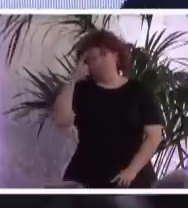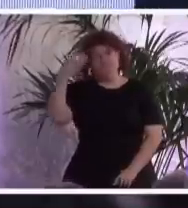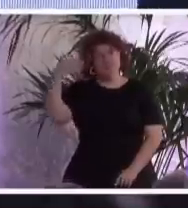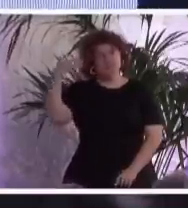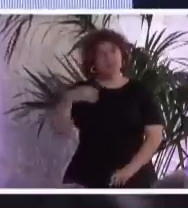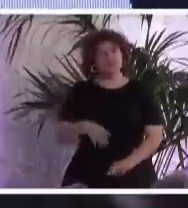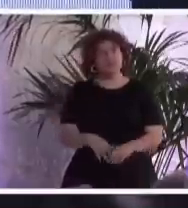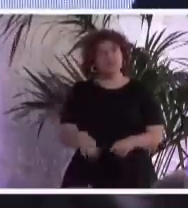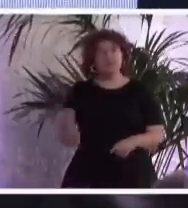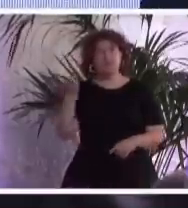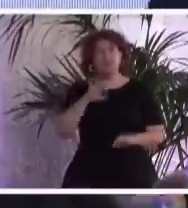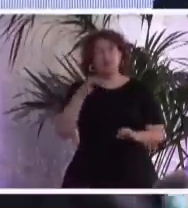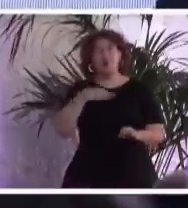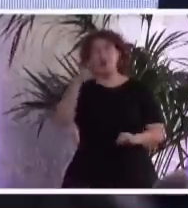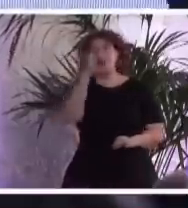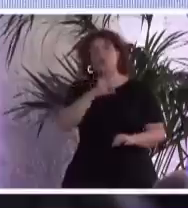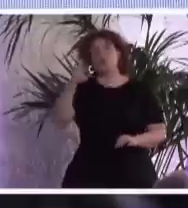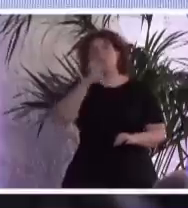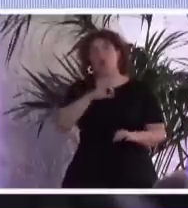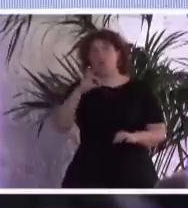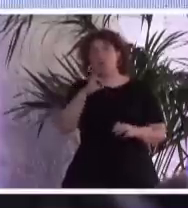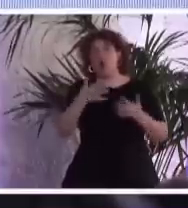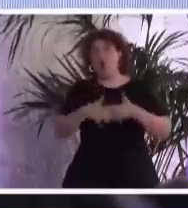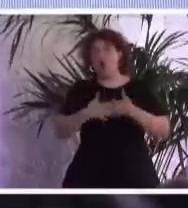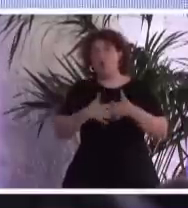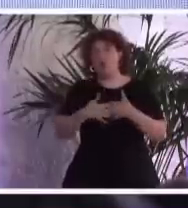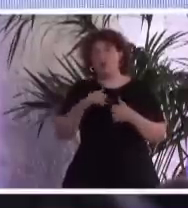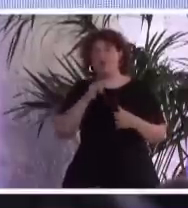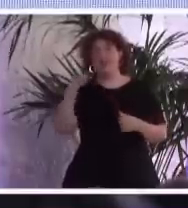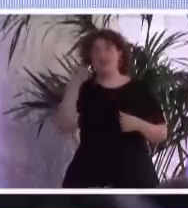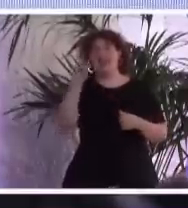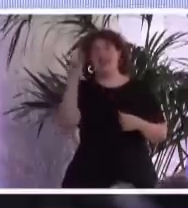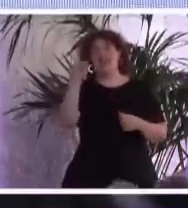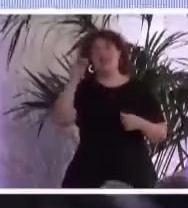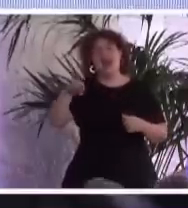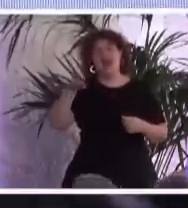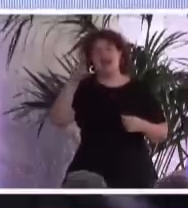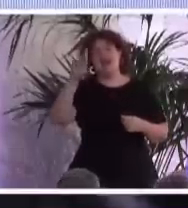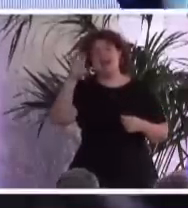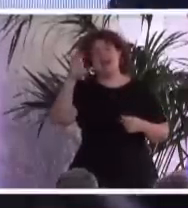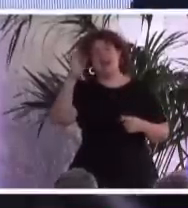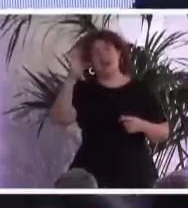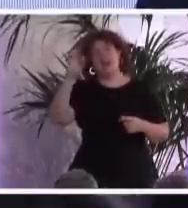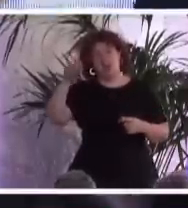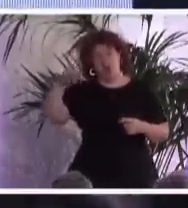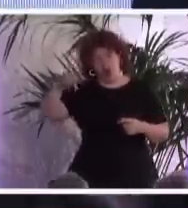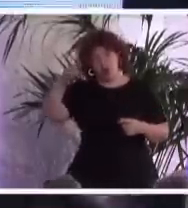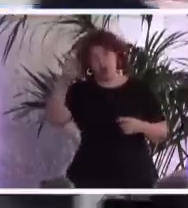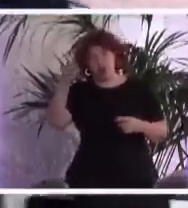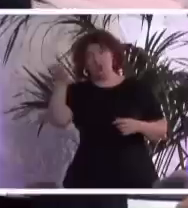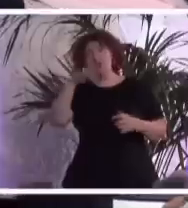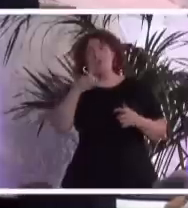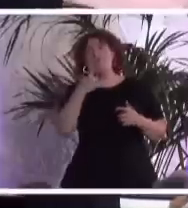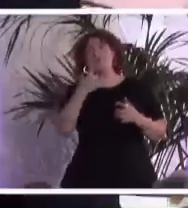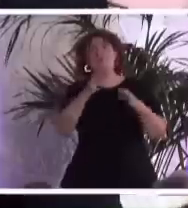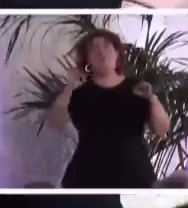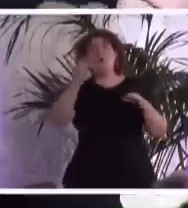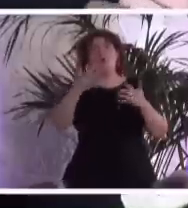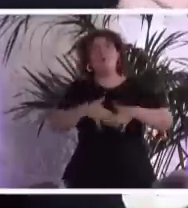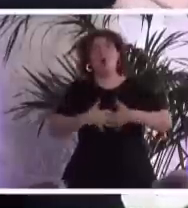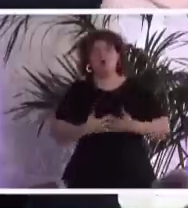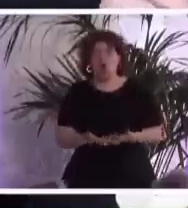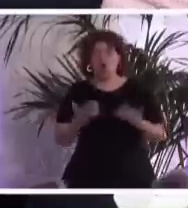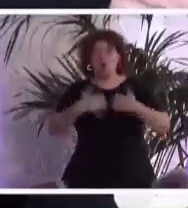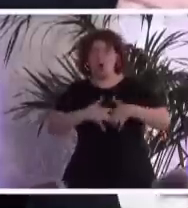la idea del motor podemos no es mía este Iván redondo no está mal dice motor podemos motor podemos